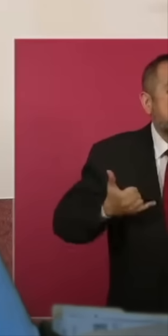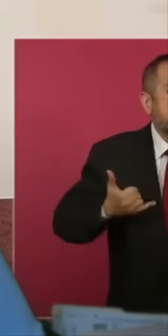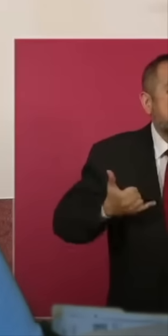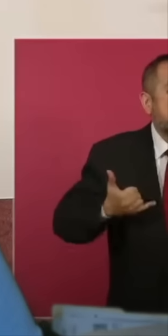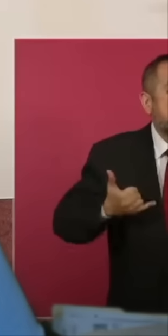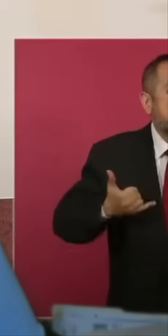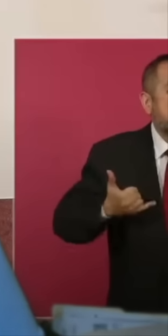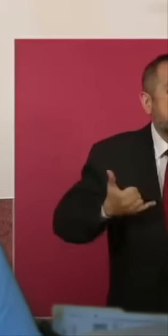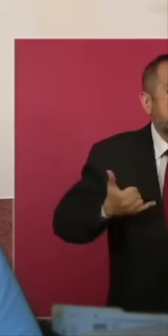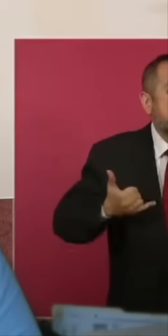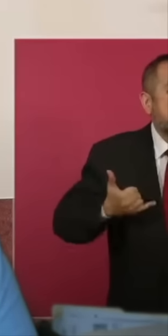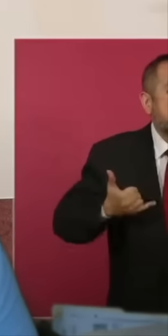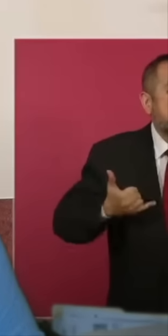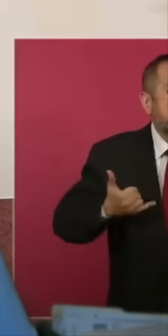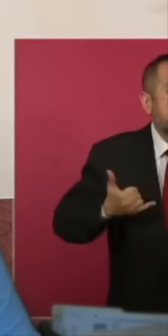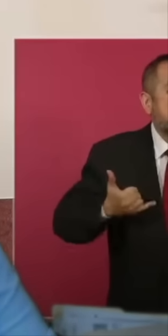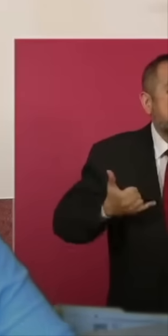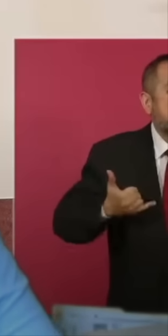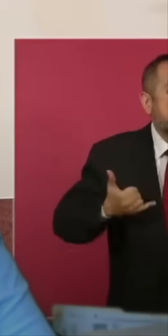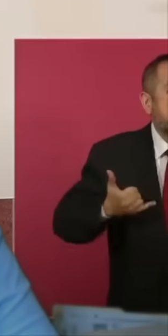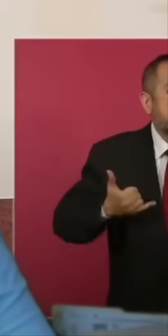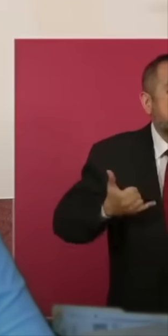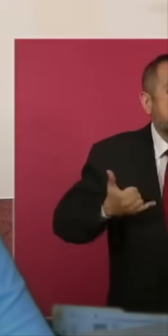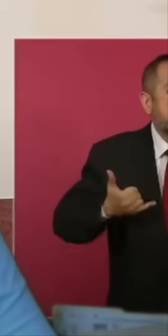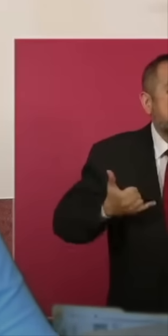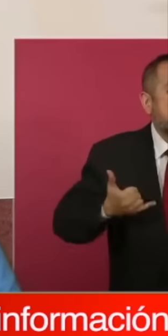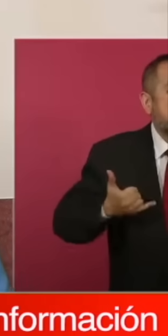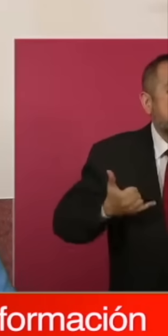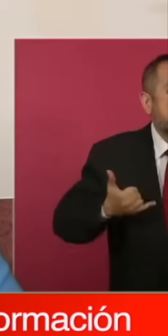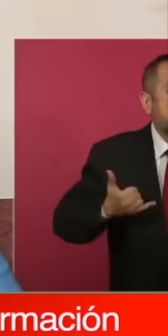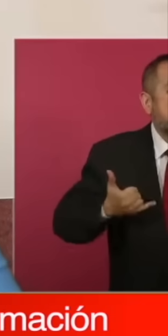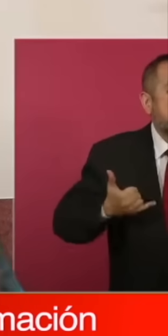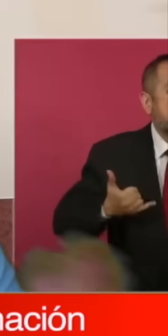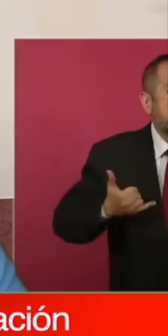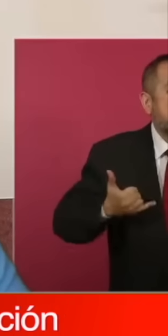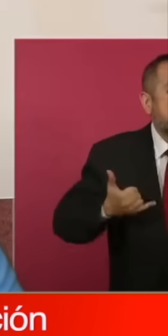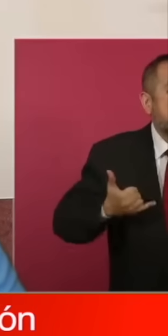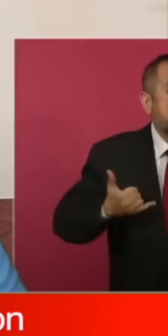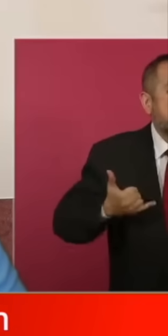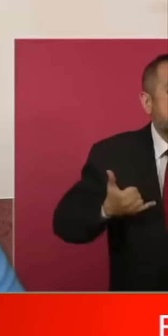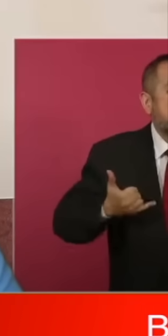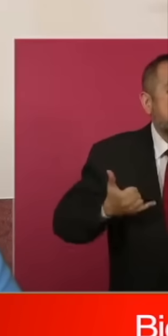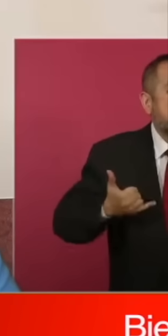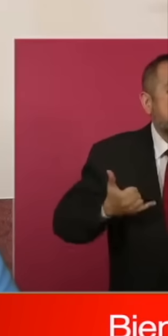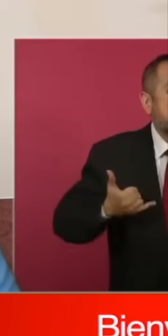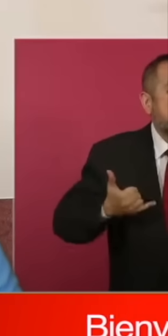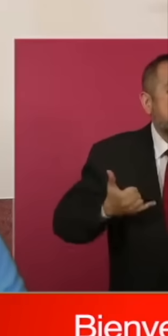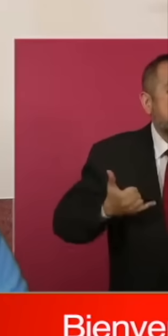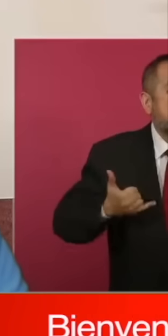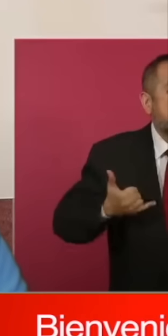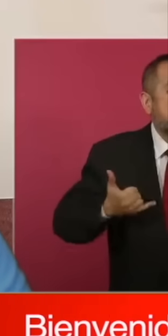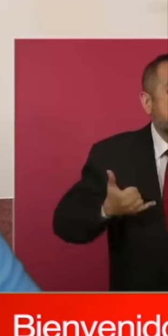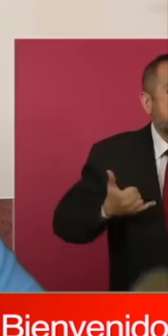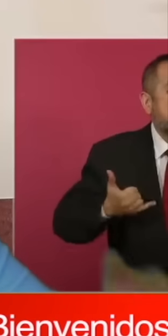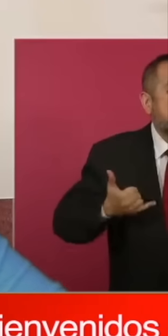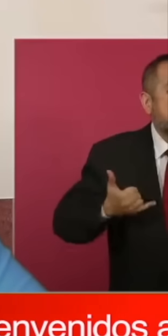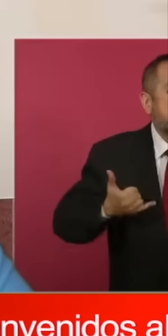acto que obviamente siempre va a quedar en nuestra memoria. Pero al final, ¿ustedes qué opinan, amigas y